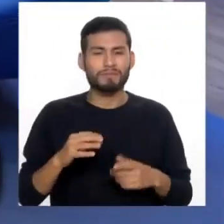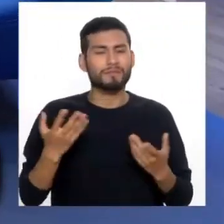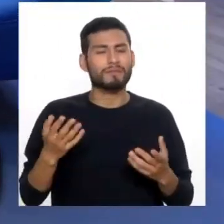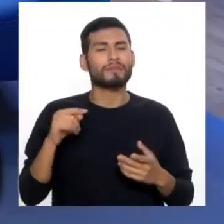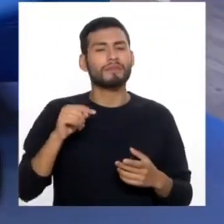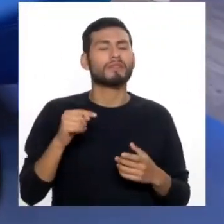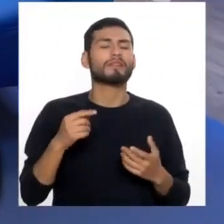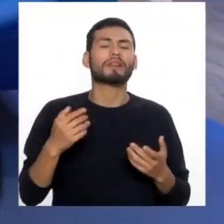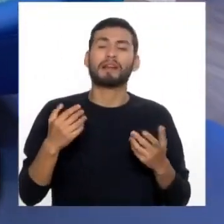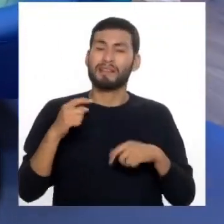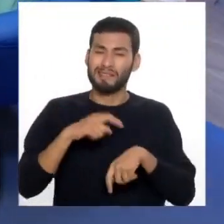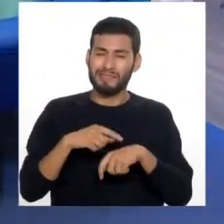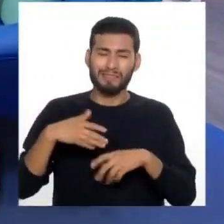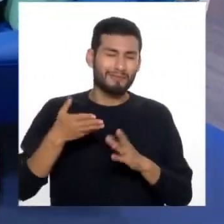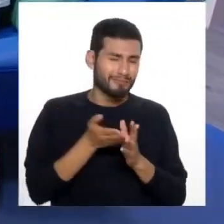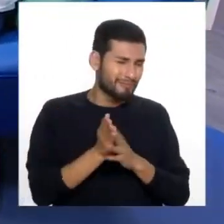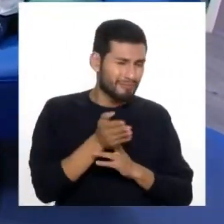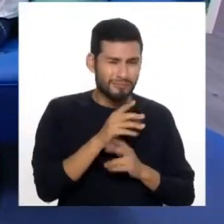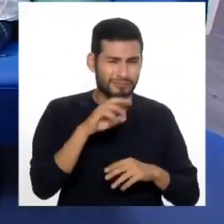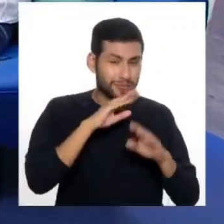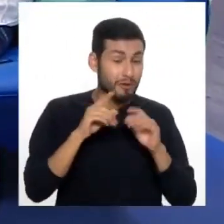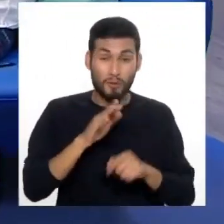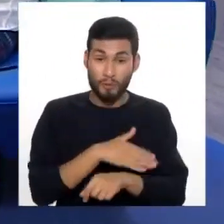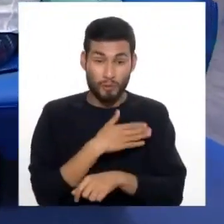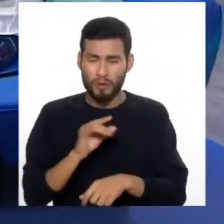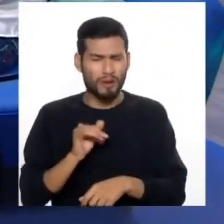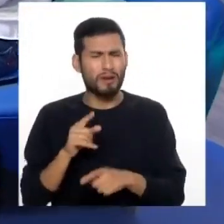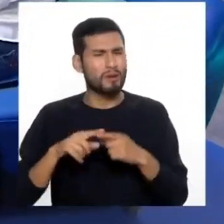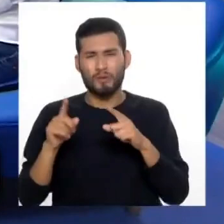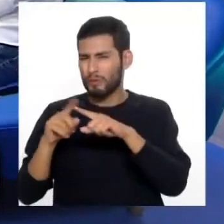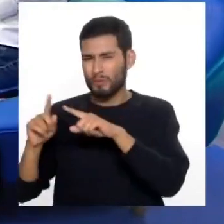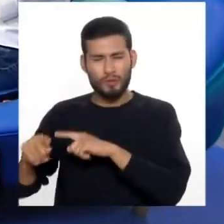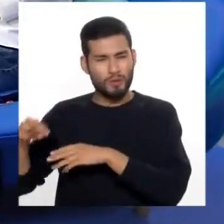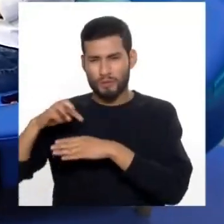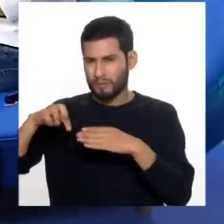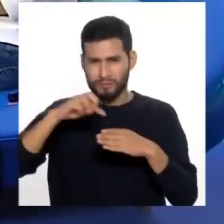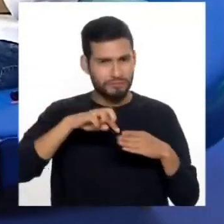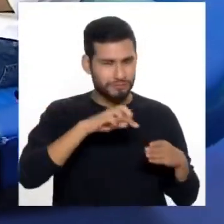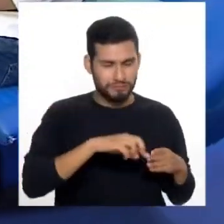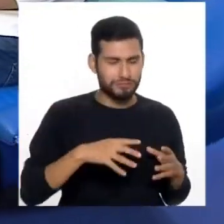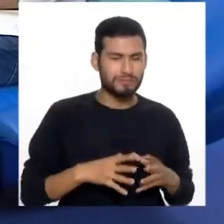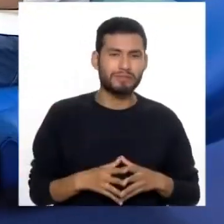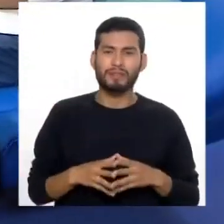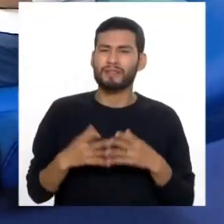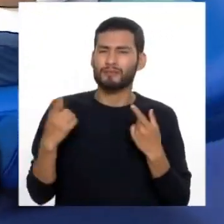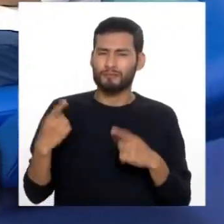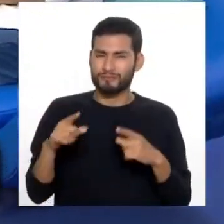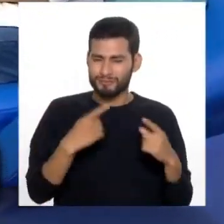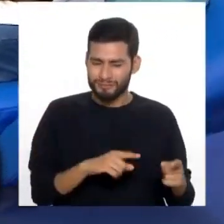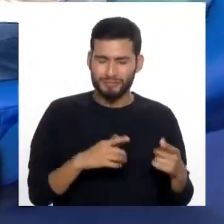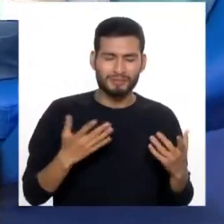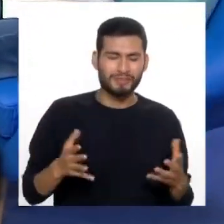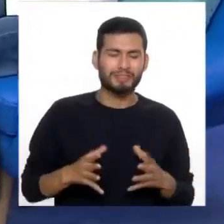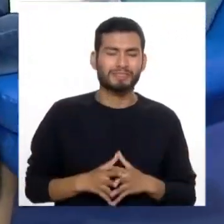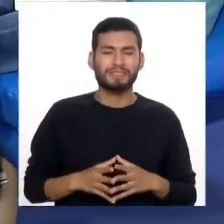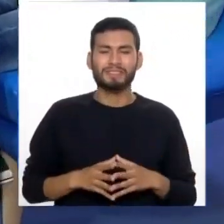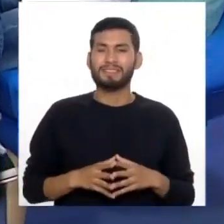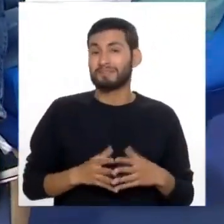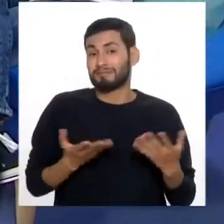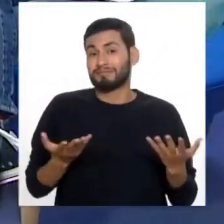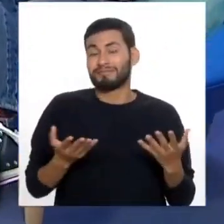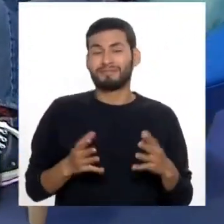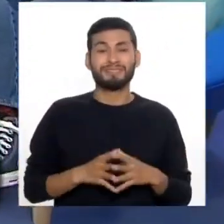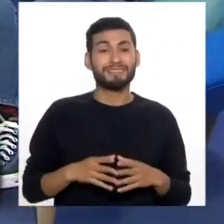camino bastante complicado, creo que no solamente en el ámbito de la música, creo que en cualquier carrera suele pasar así. Entonces,